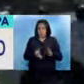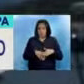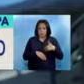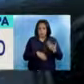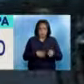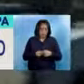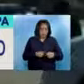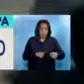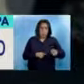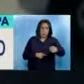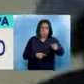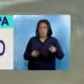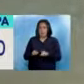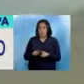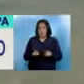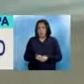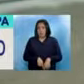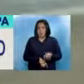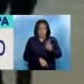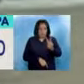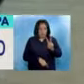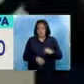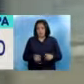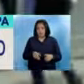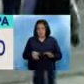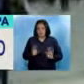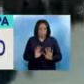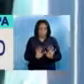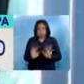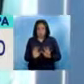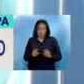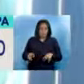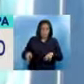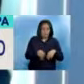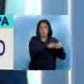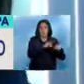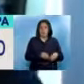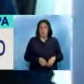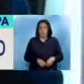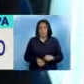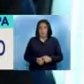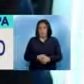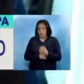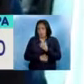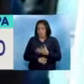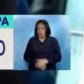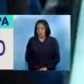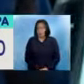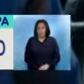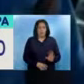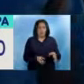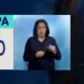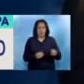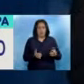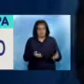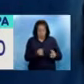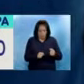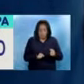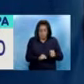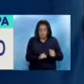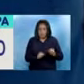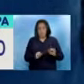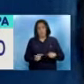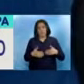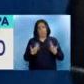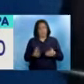huida, embistiendo incluso a dos agentes que intentaron impedir su fuga. Era a fuerzas, no se va a poder frenar. ¿Cómo no se va a poder frenar, señor? Usted podía